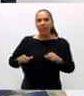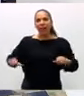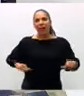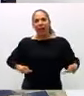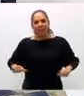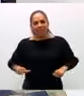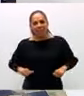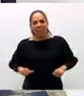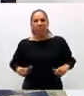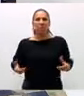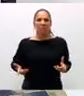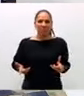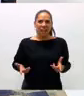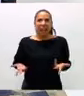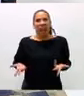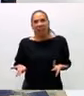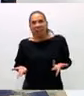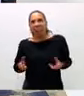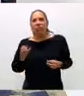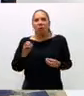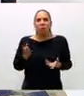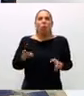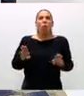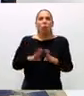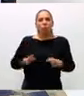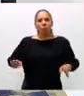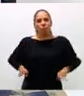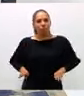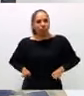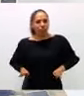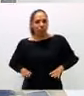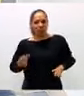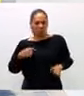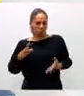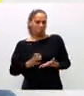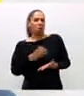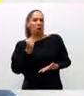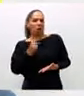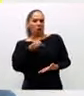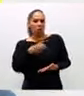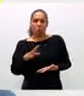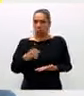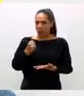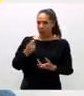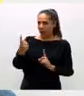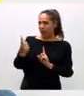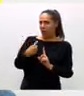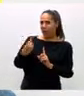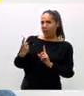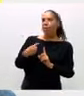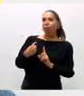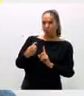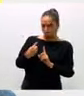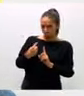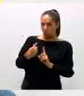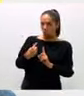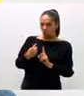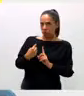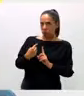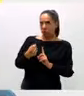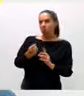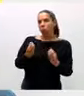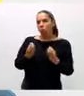resolución de conflictos, como la actitud gano-ganas, frente a la que prevalece pues, en nuestra cultura, que